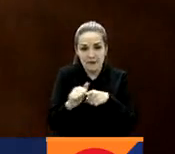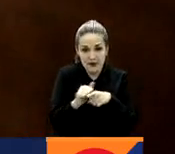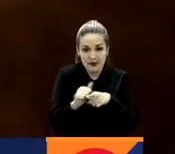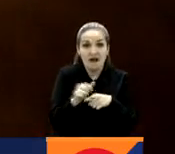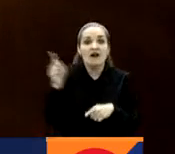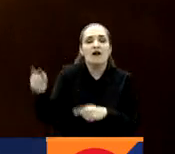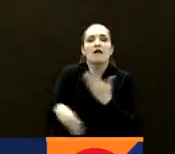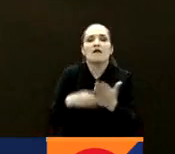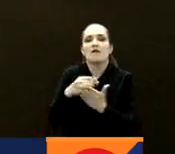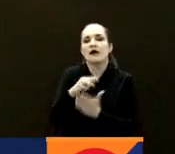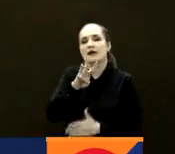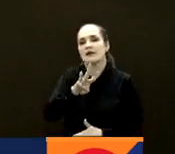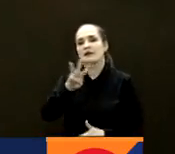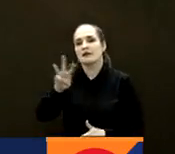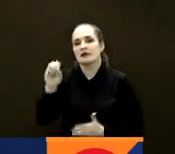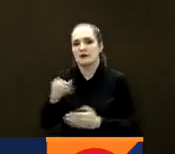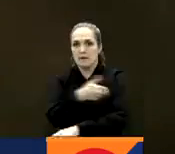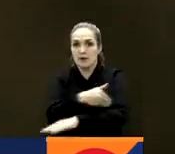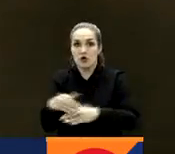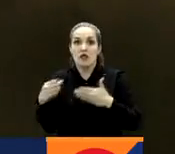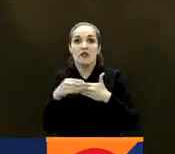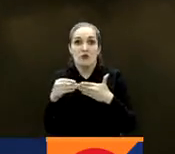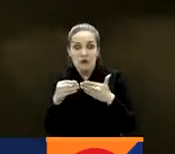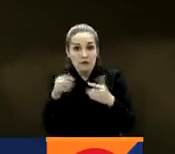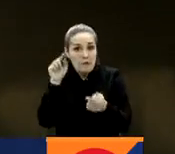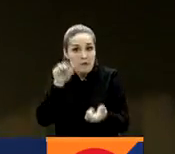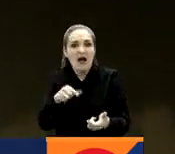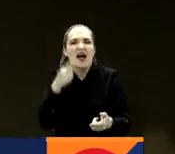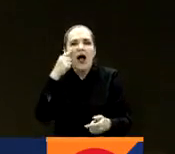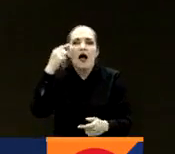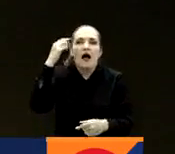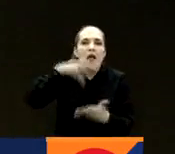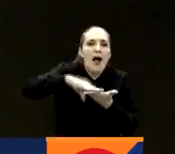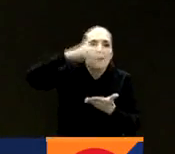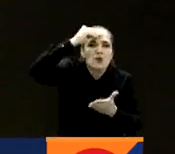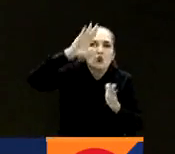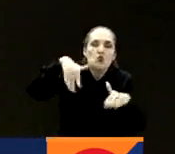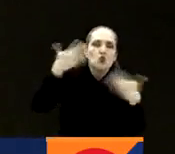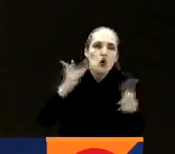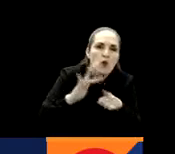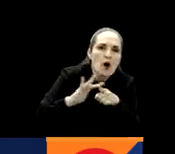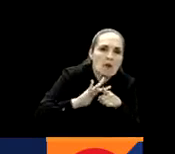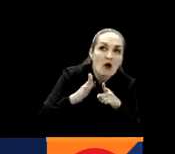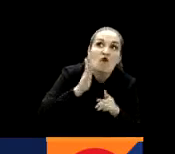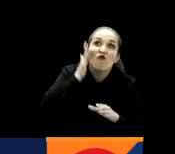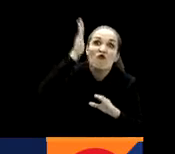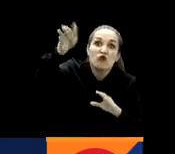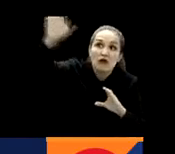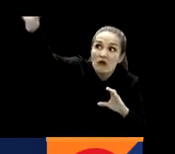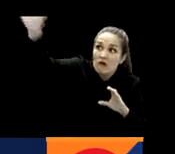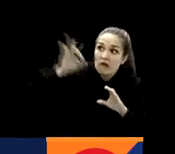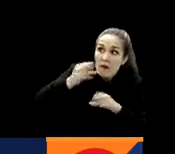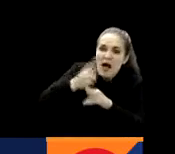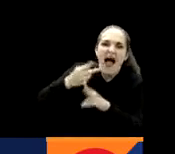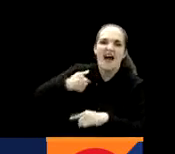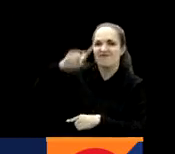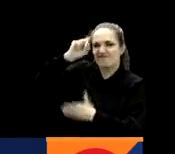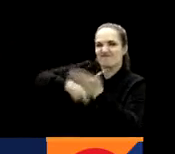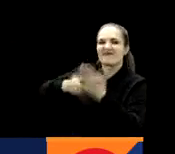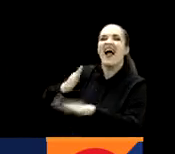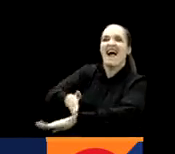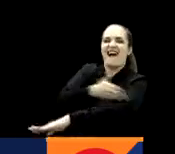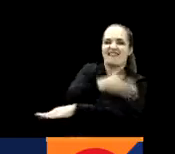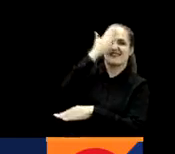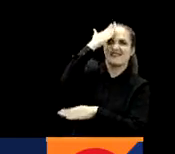un costo de 330 millones de dólares es tratar de aprender a cómo desviar una amenaza para la vida en la tierra el impacto de la sonda con el par de rocas